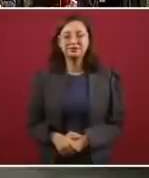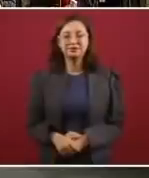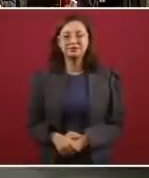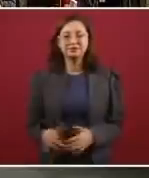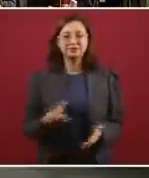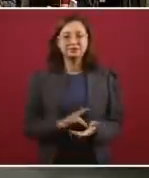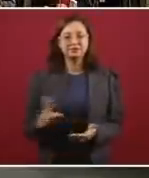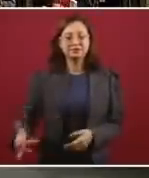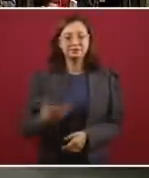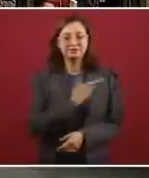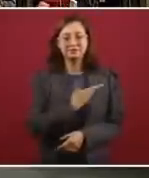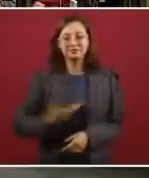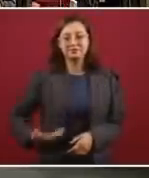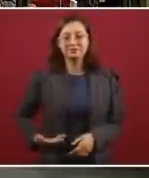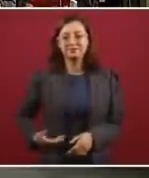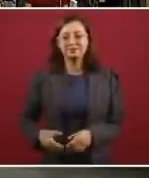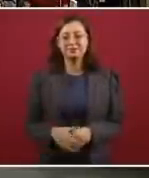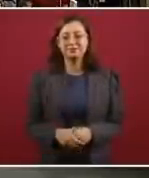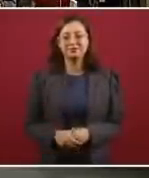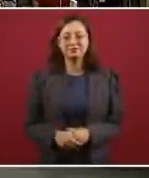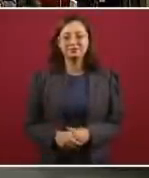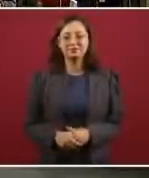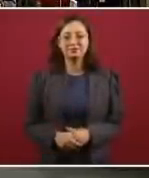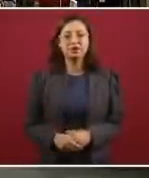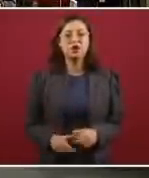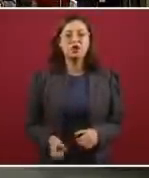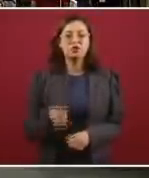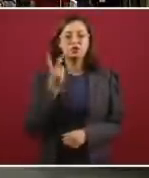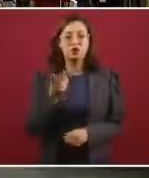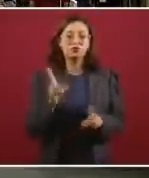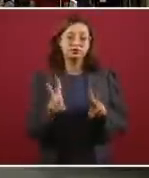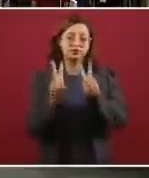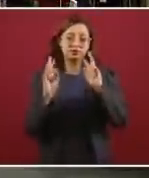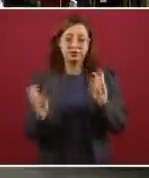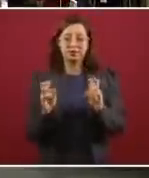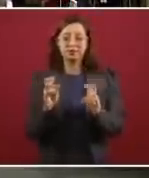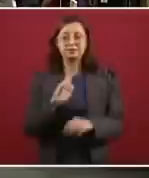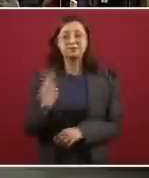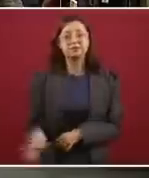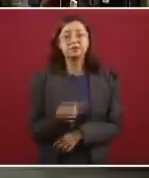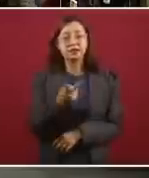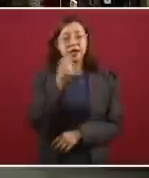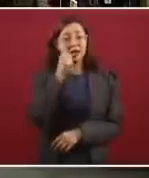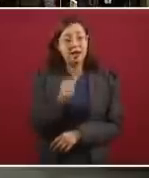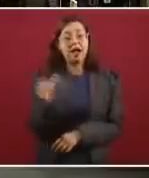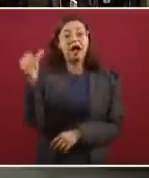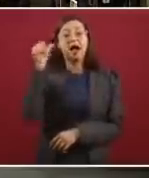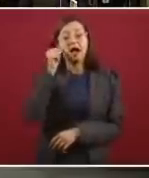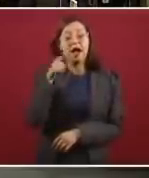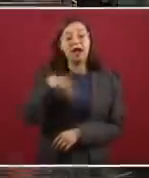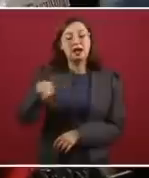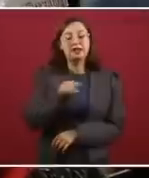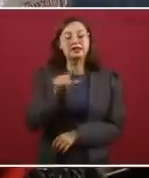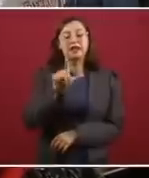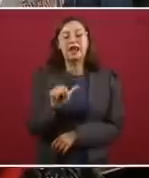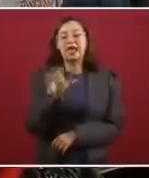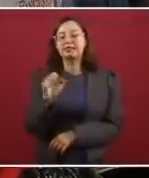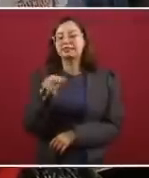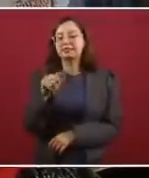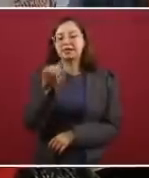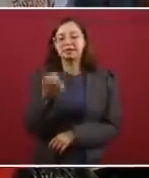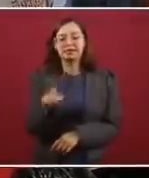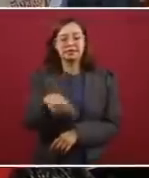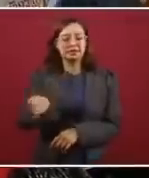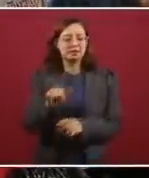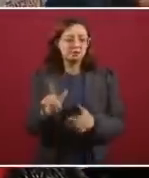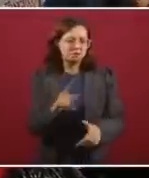Gracias, presidente. Para consultarle dos temas. El primero sería, el día de ayer los dirigentes de la CENTE comentaron que ya hay un